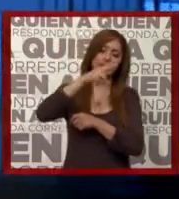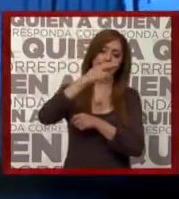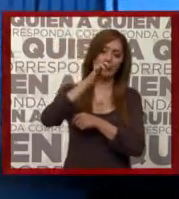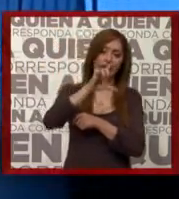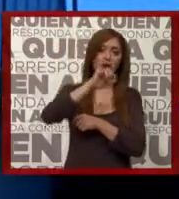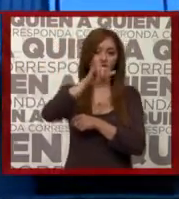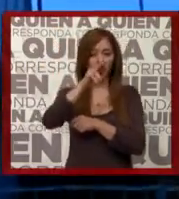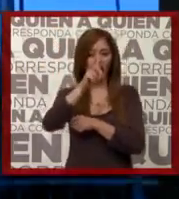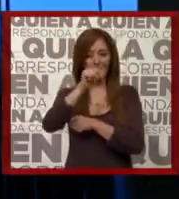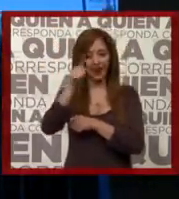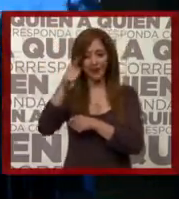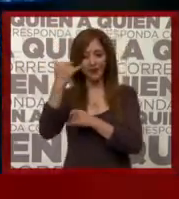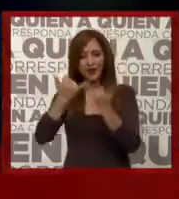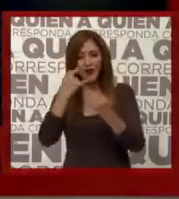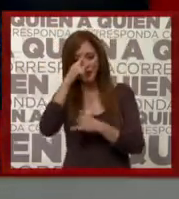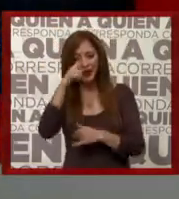sistemas.